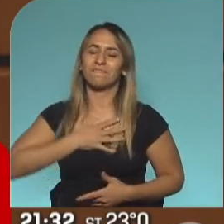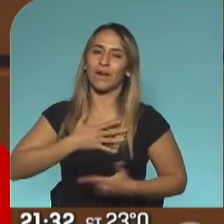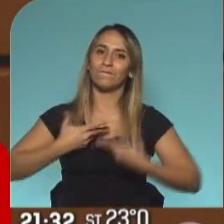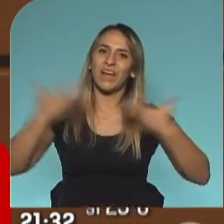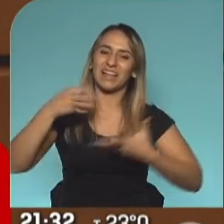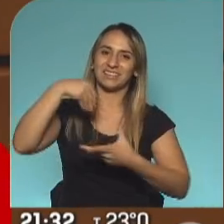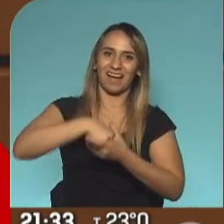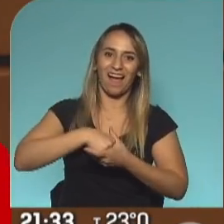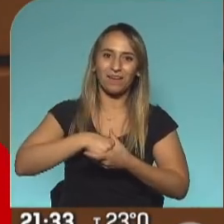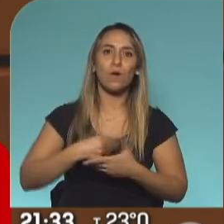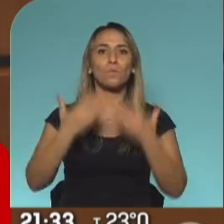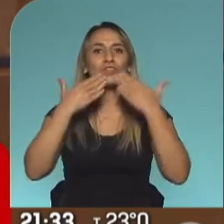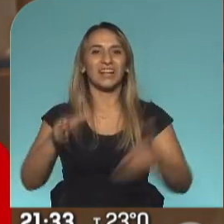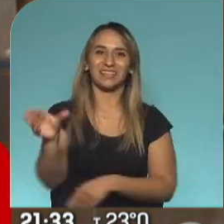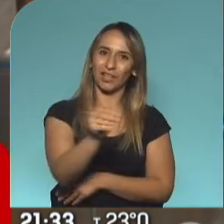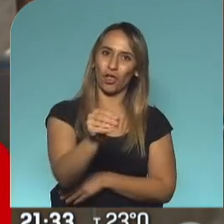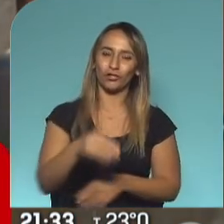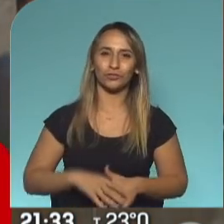ustedes. Muchísimas gracias a todos y todas.